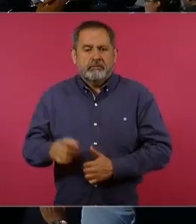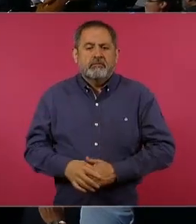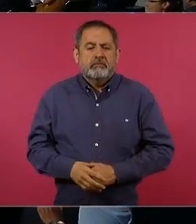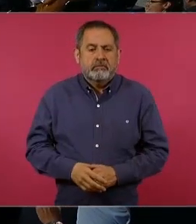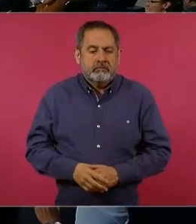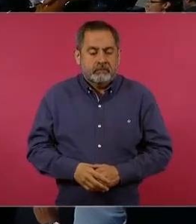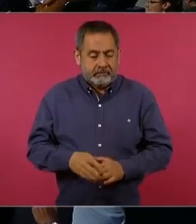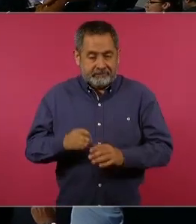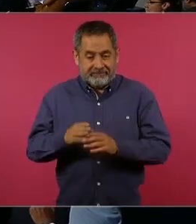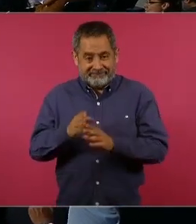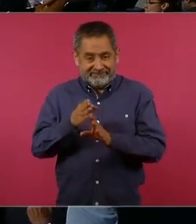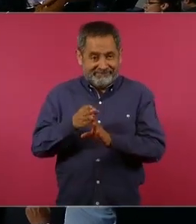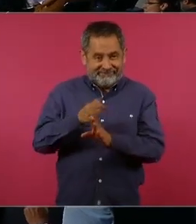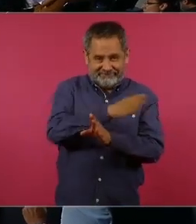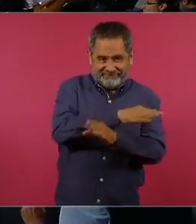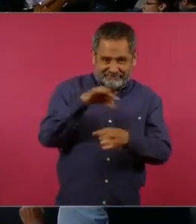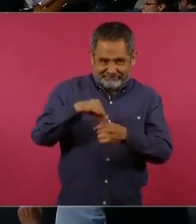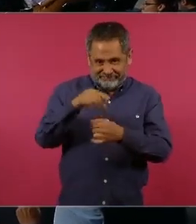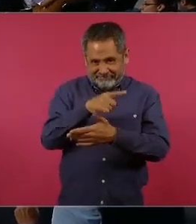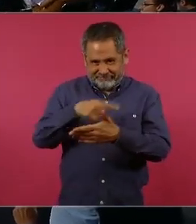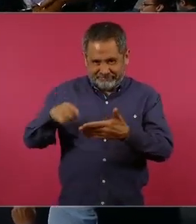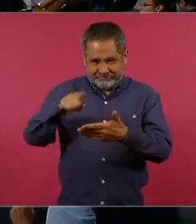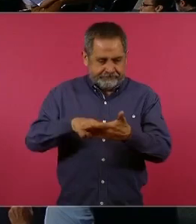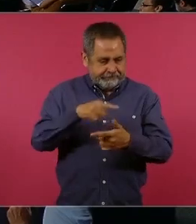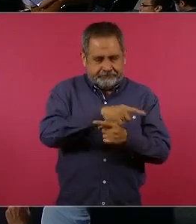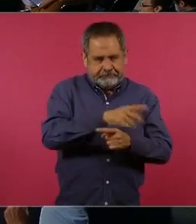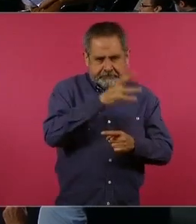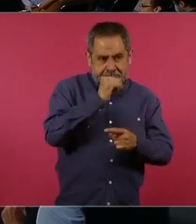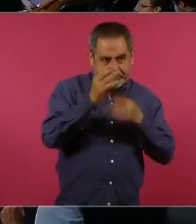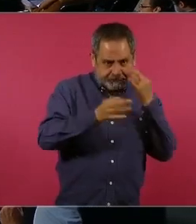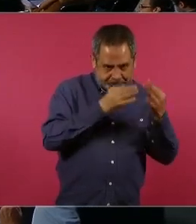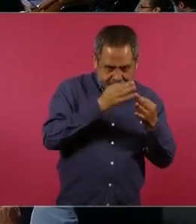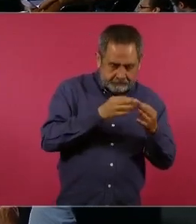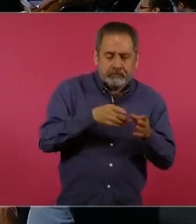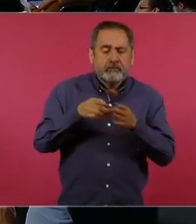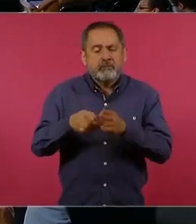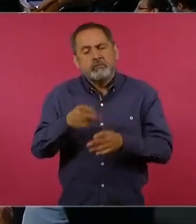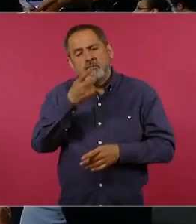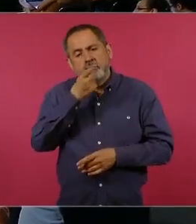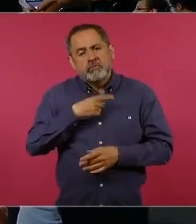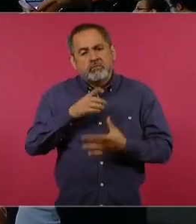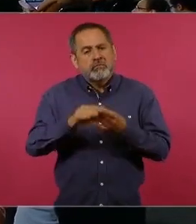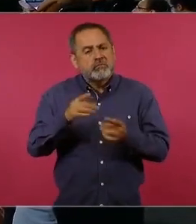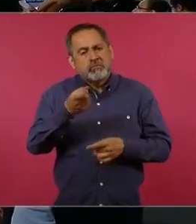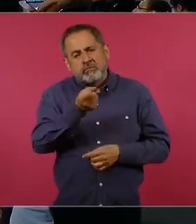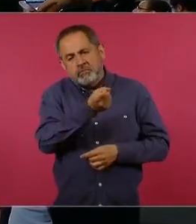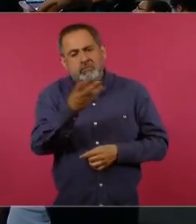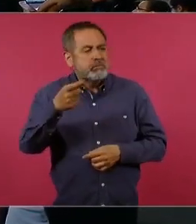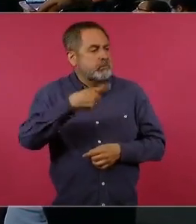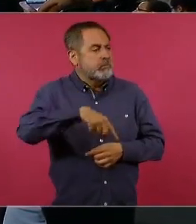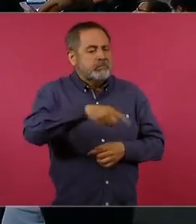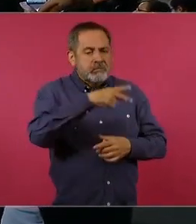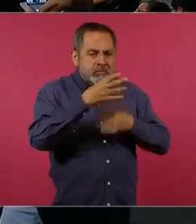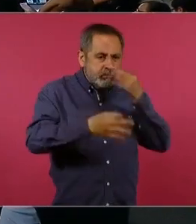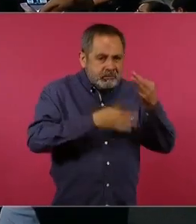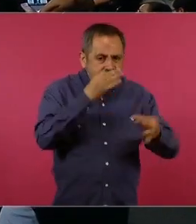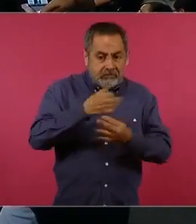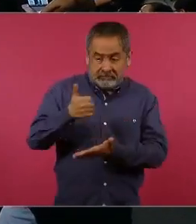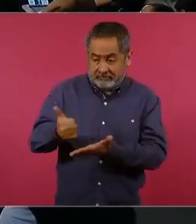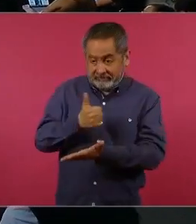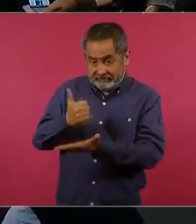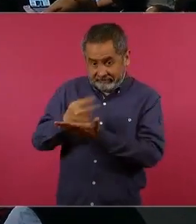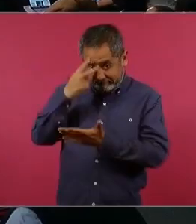Antes de la veda electoral, presidente, usted hablaba de que había un gran bombardeo mediático en la Ciudad de